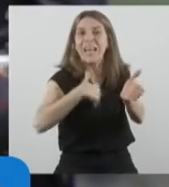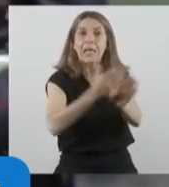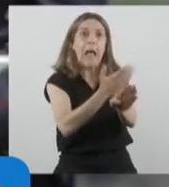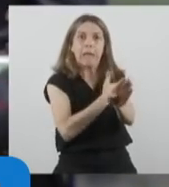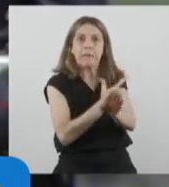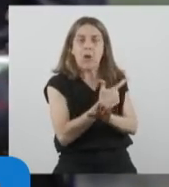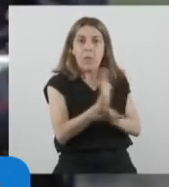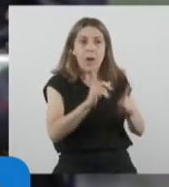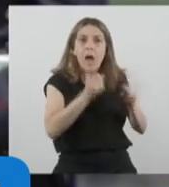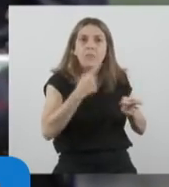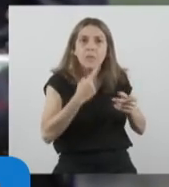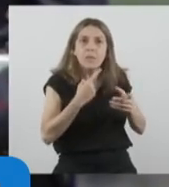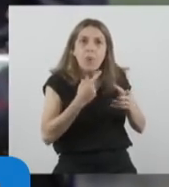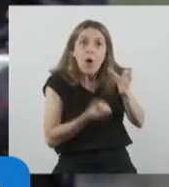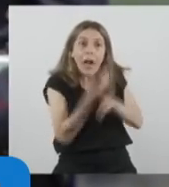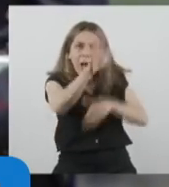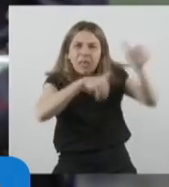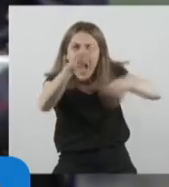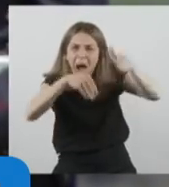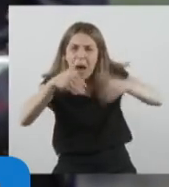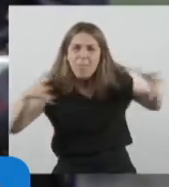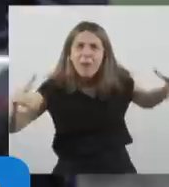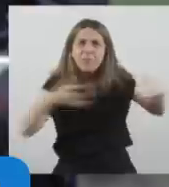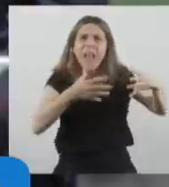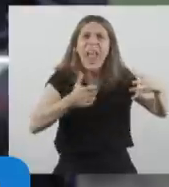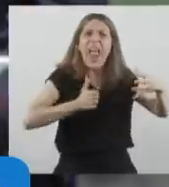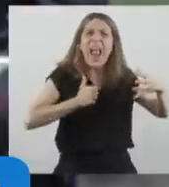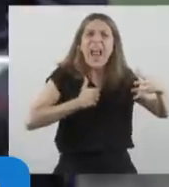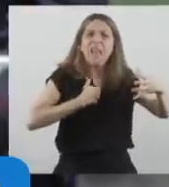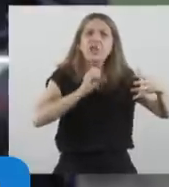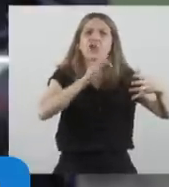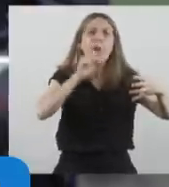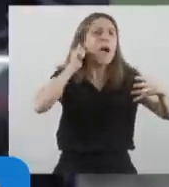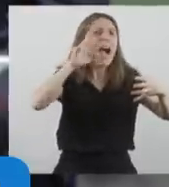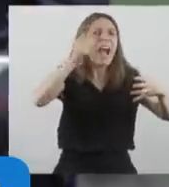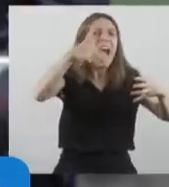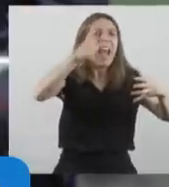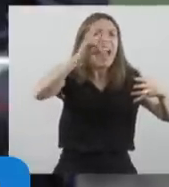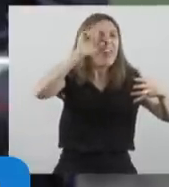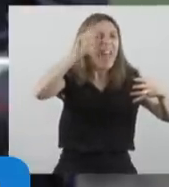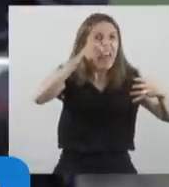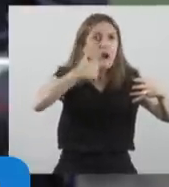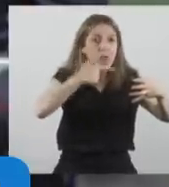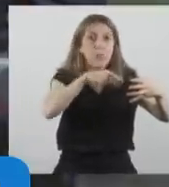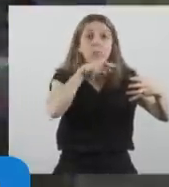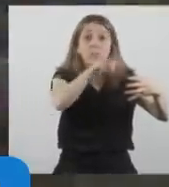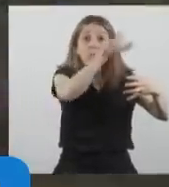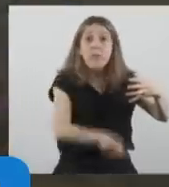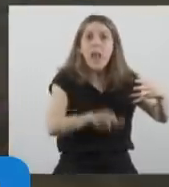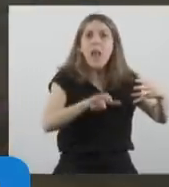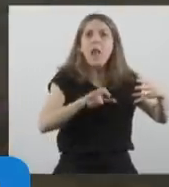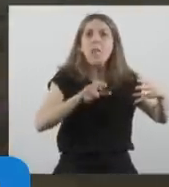este maravilloso ejército el ejército de los granaderos no sólo fue un militar